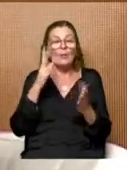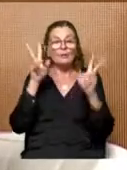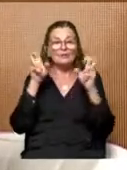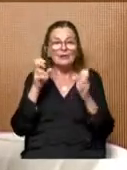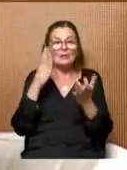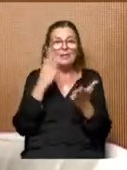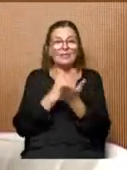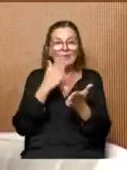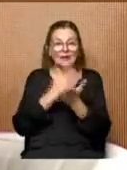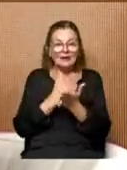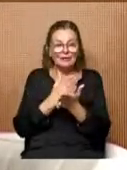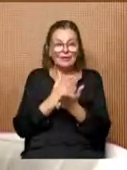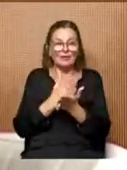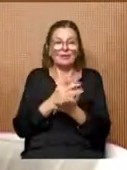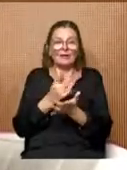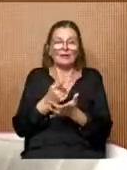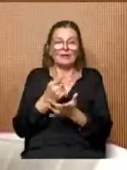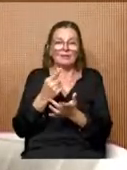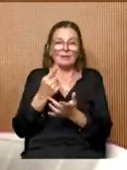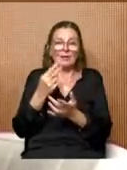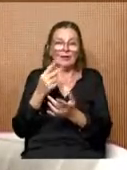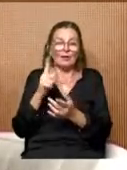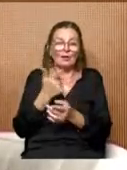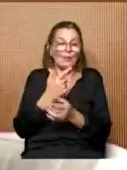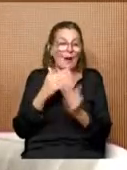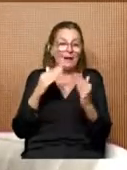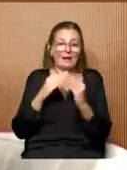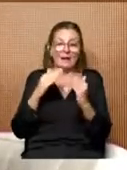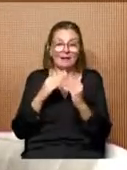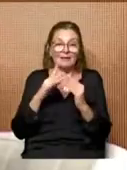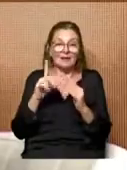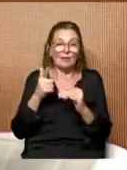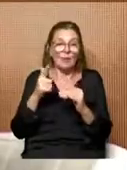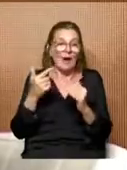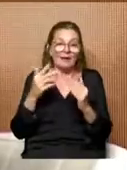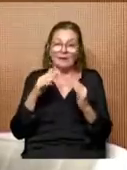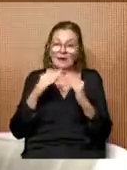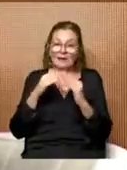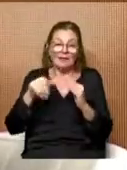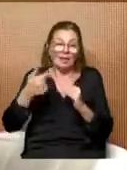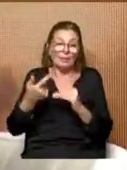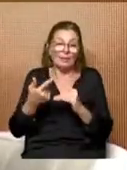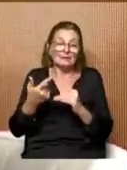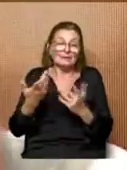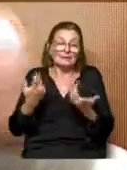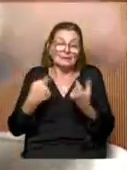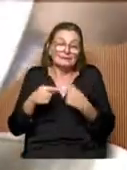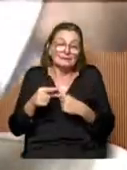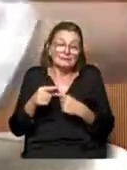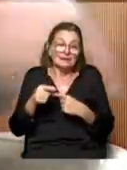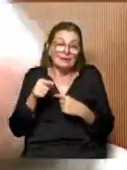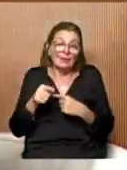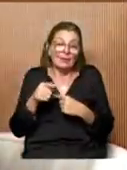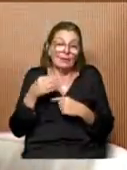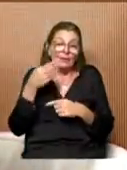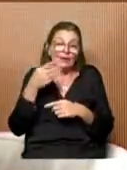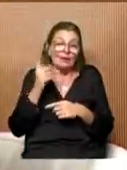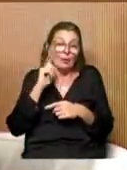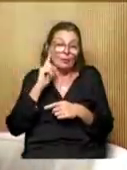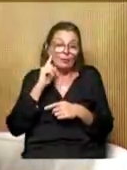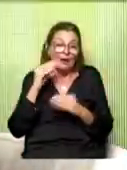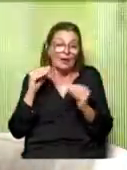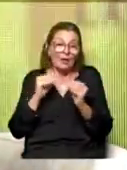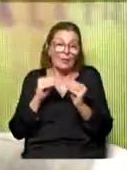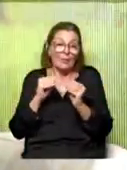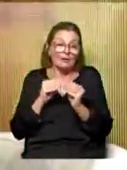una mercancía más, los que no tienen, no van a tener vivienda. Y lamentablemente, oír a las compañeras